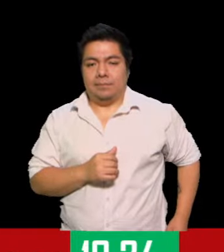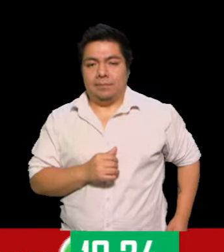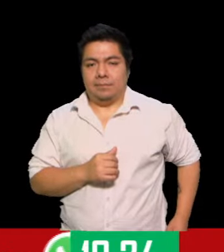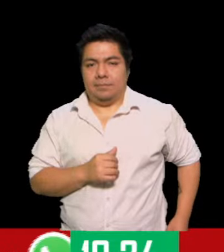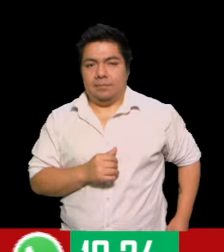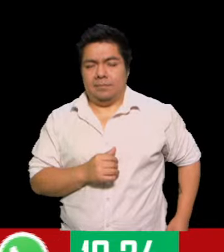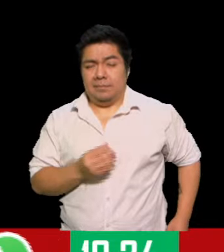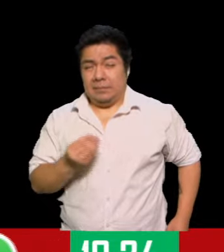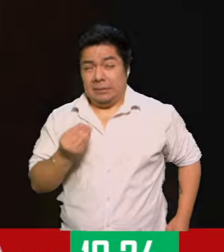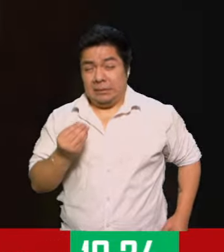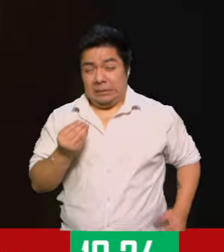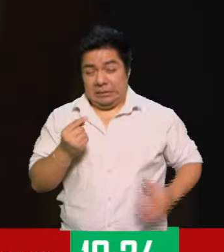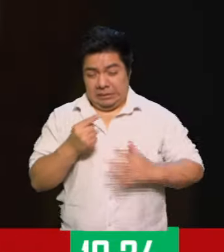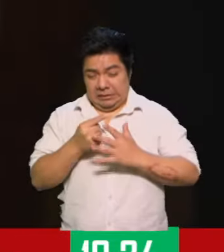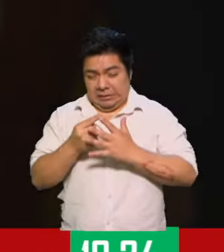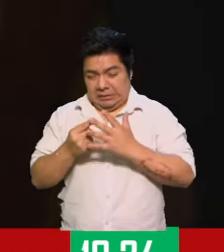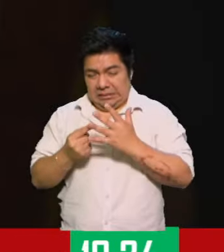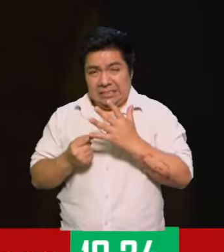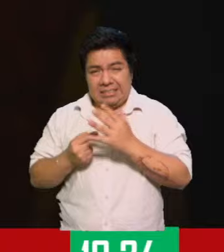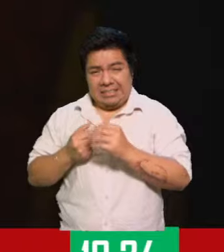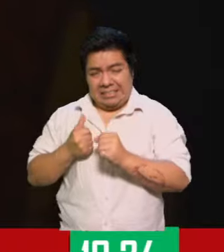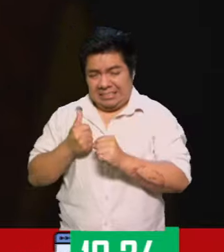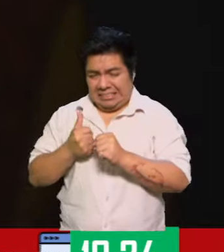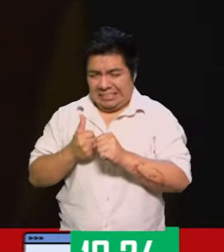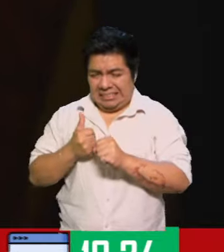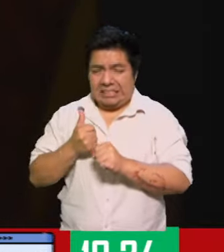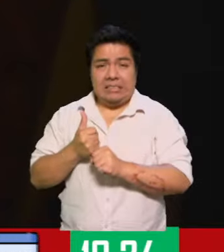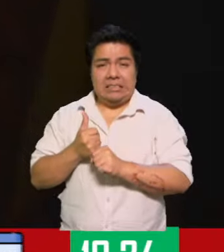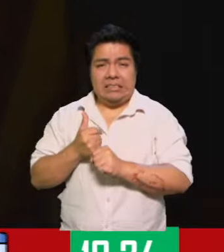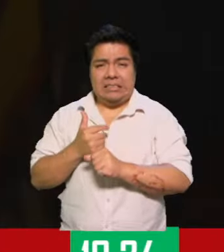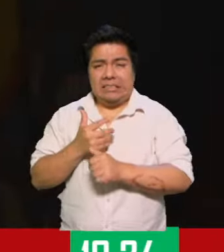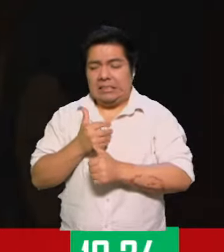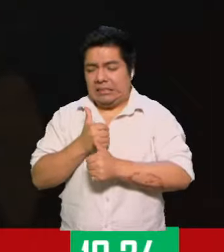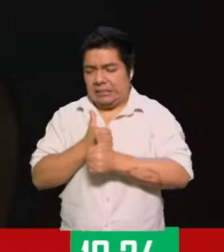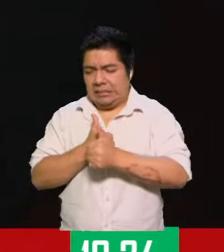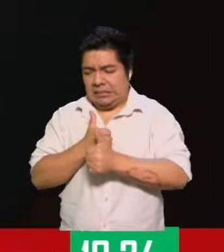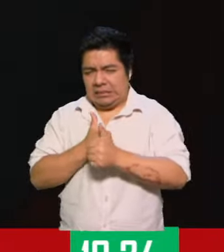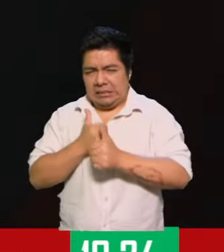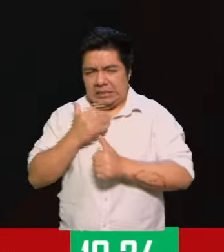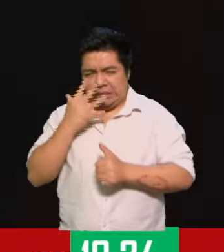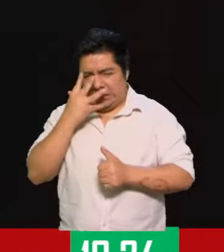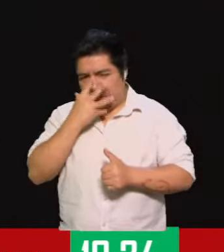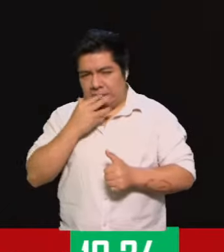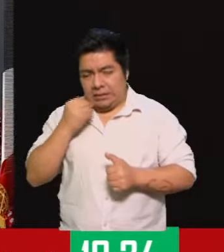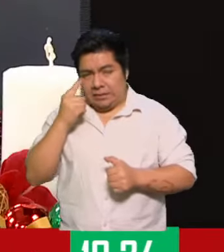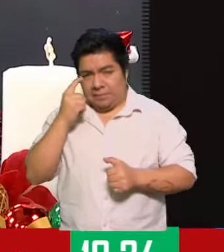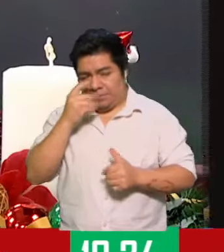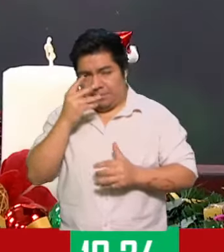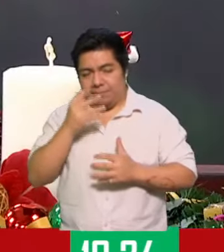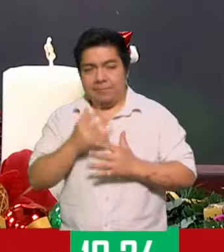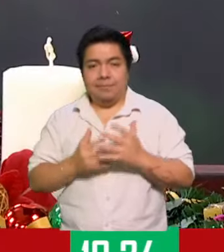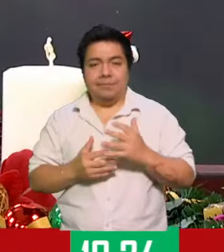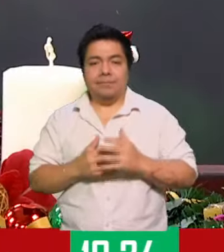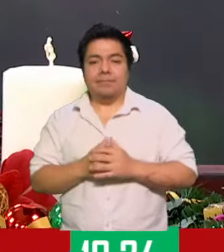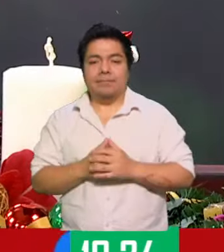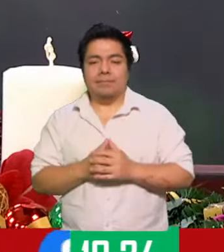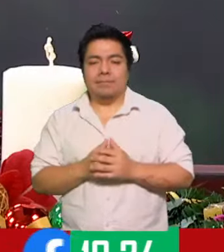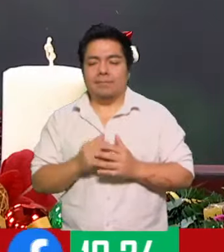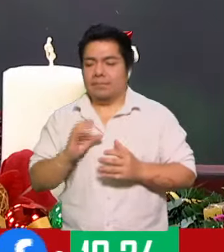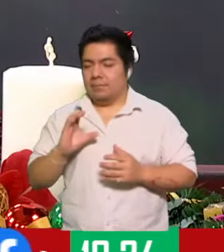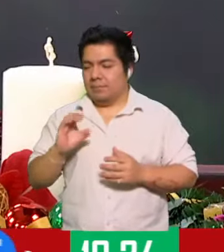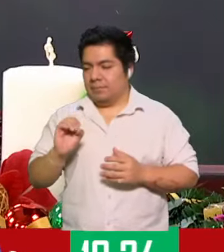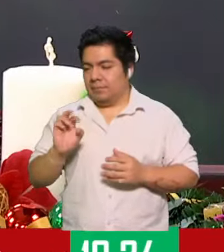son muchos años de vivir una carrera maravillosa dificilísima